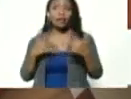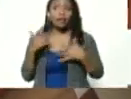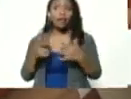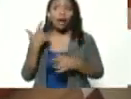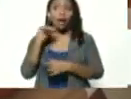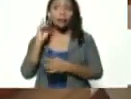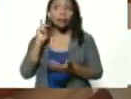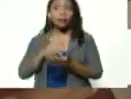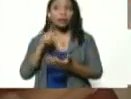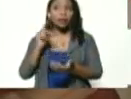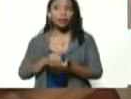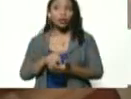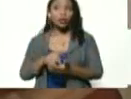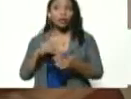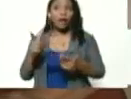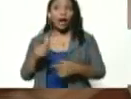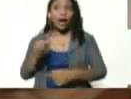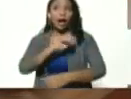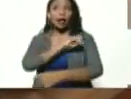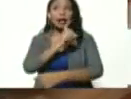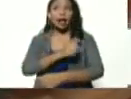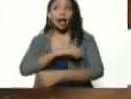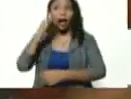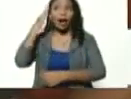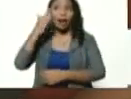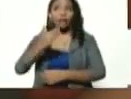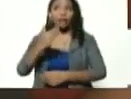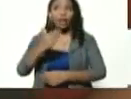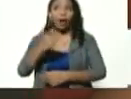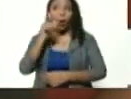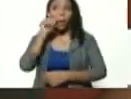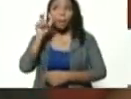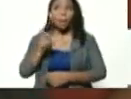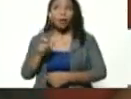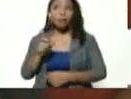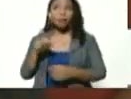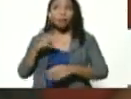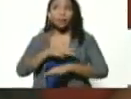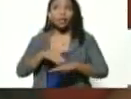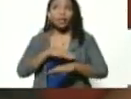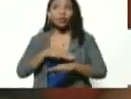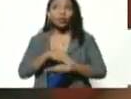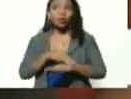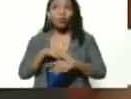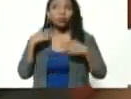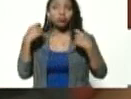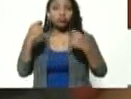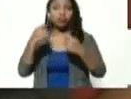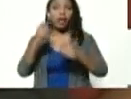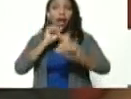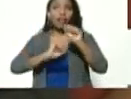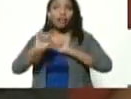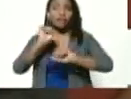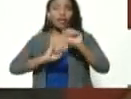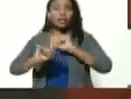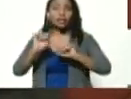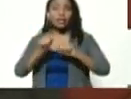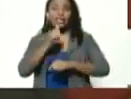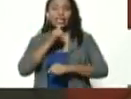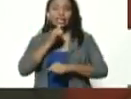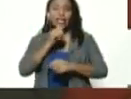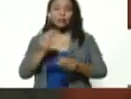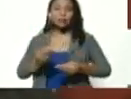la participación del general en jefe Vladimir Padrino López, ministro del Poder Popular para la Defensa, quien